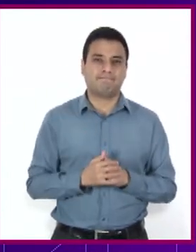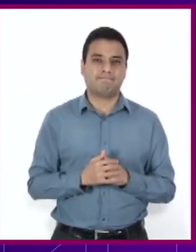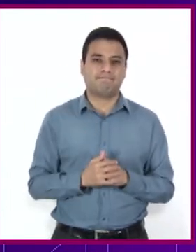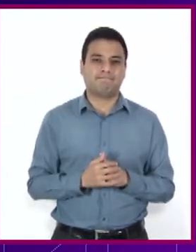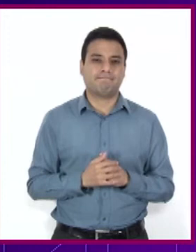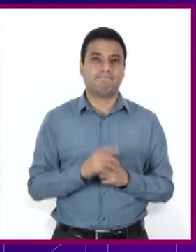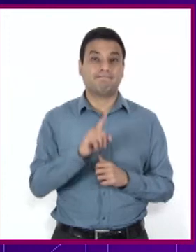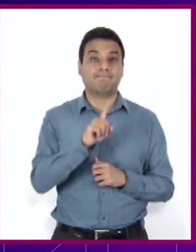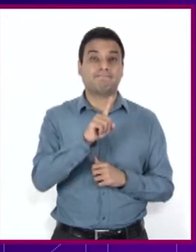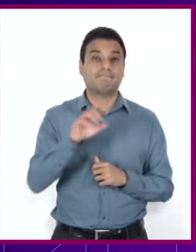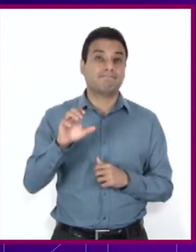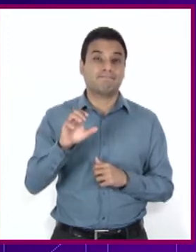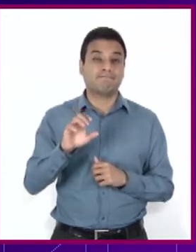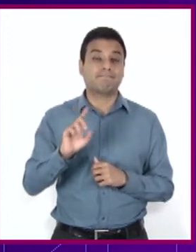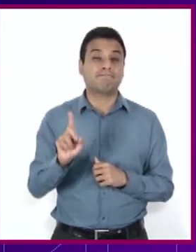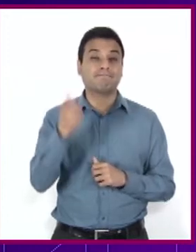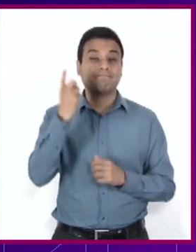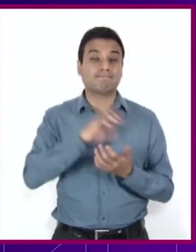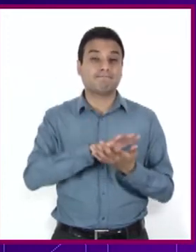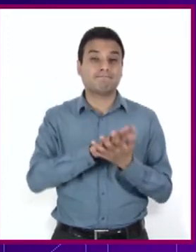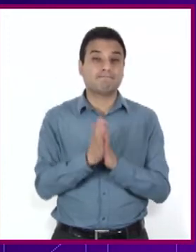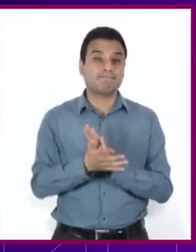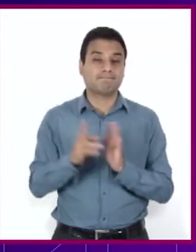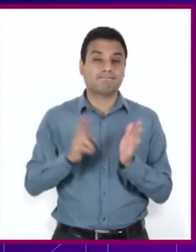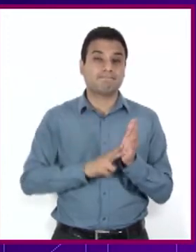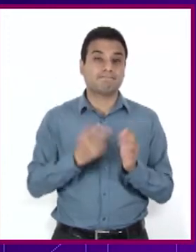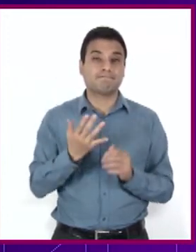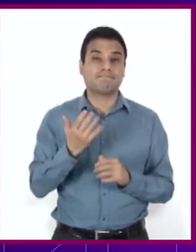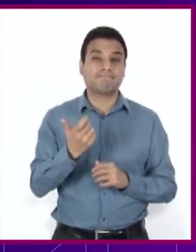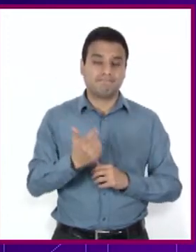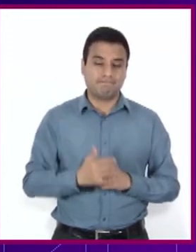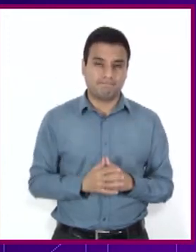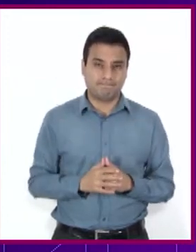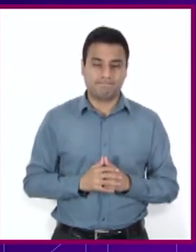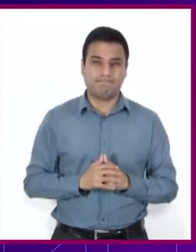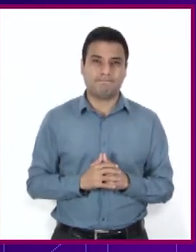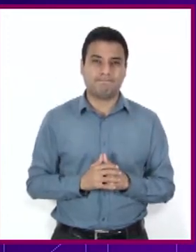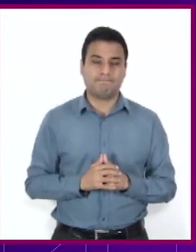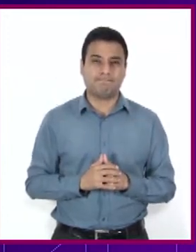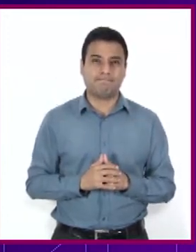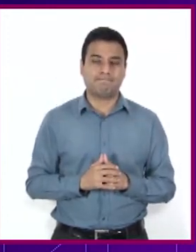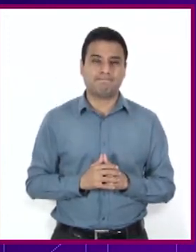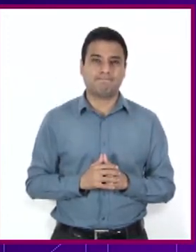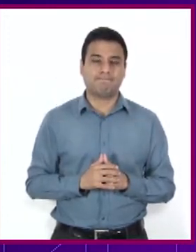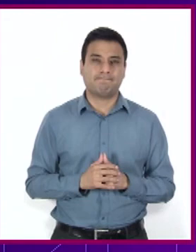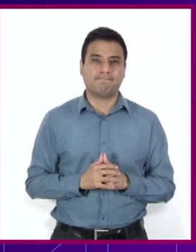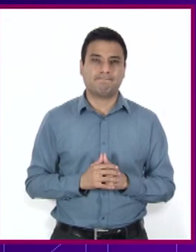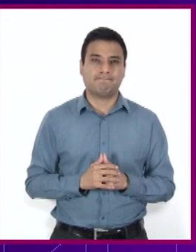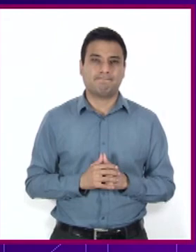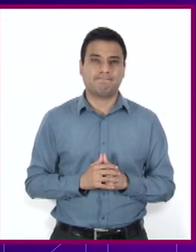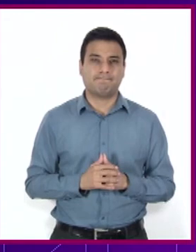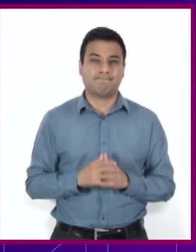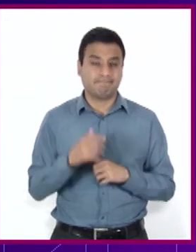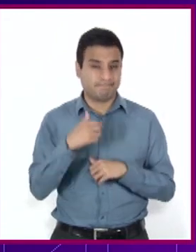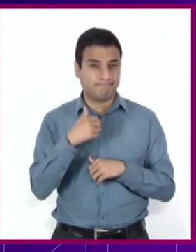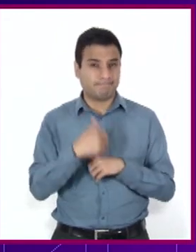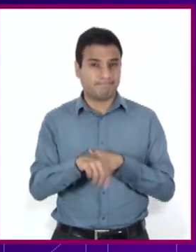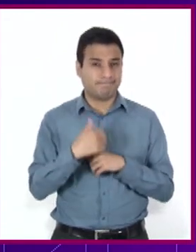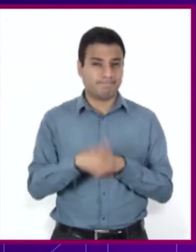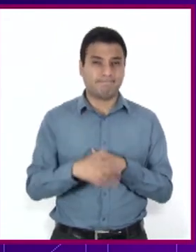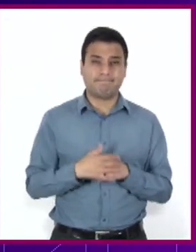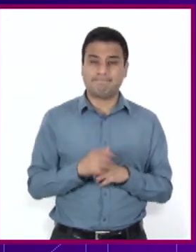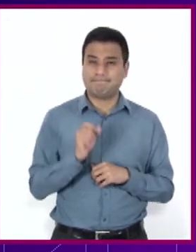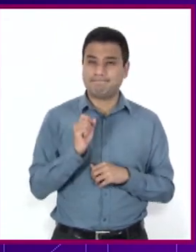tanto, $100 es equivalente a 2.050 pesos. Sabemos que la constante de proporcionalidad